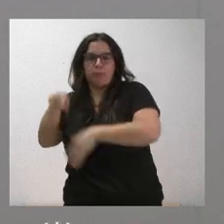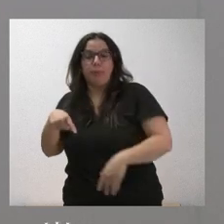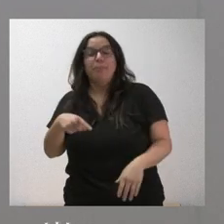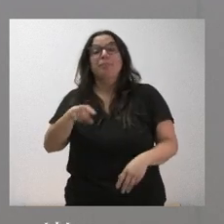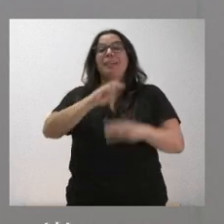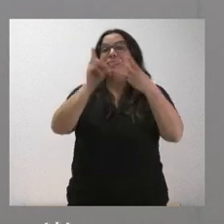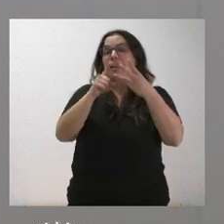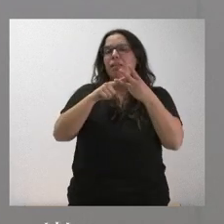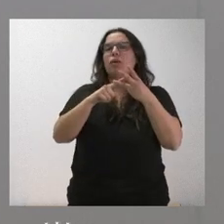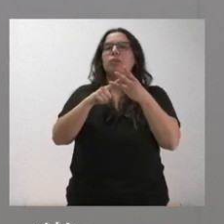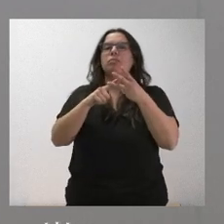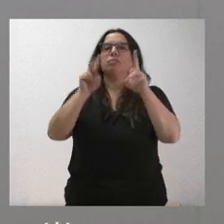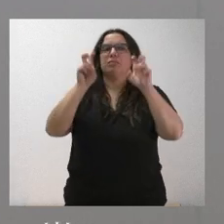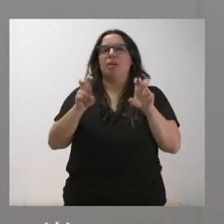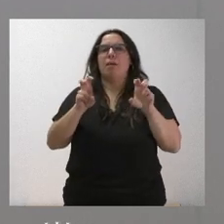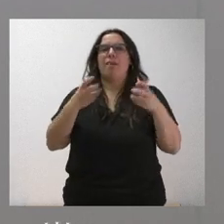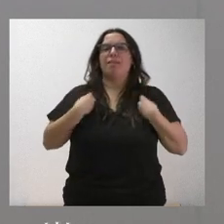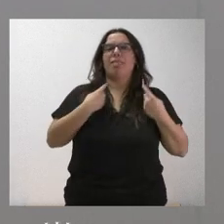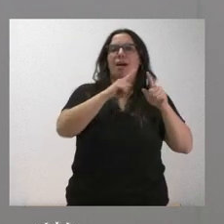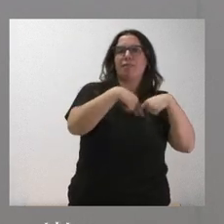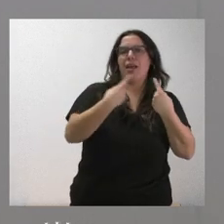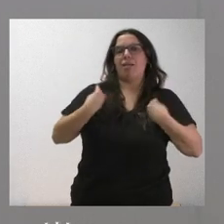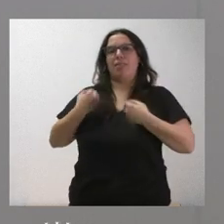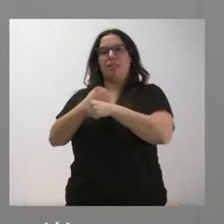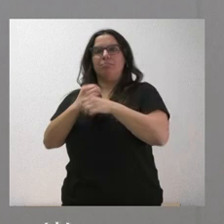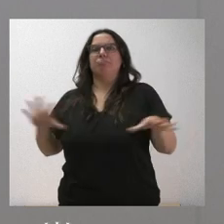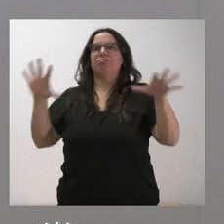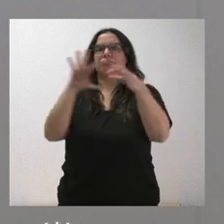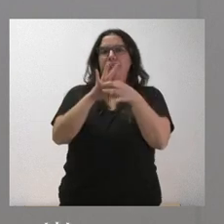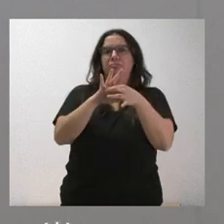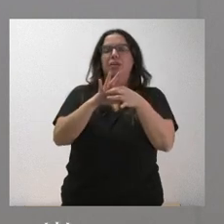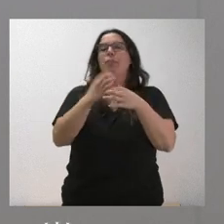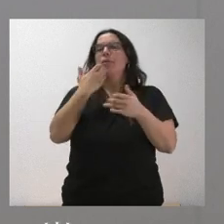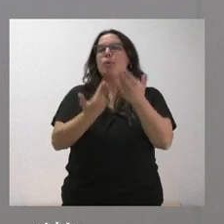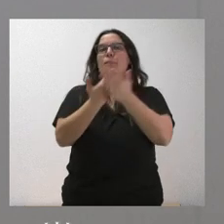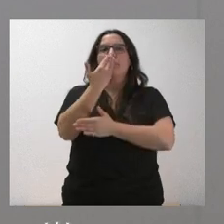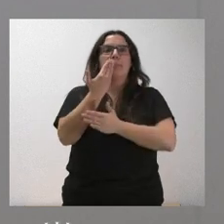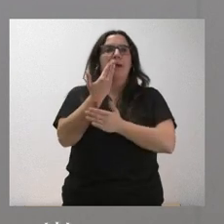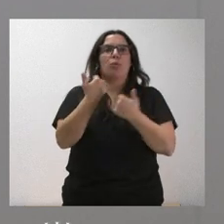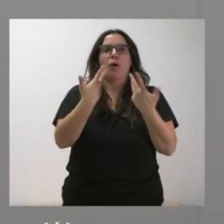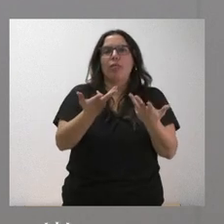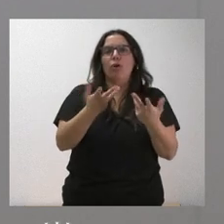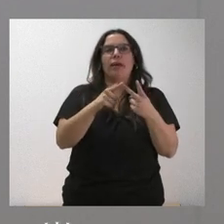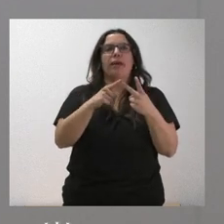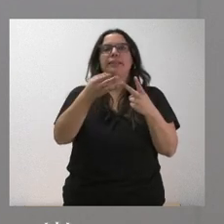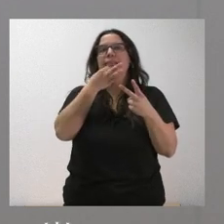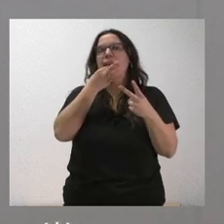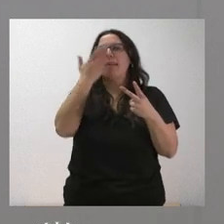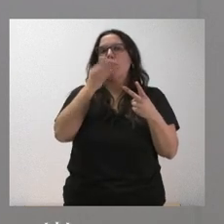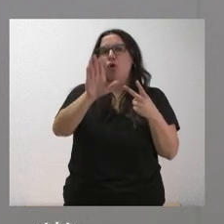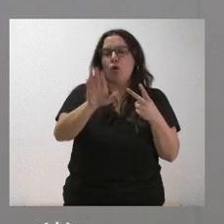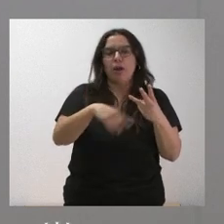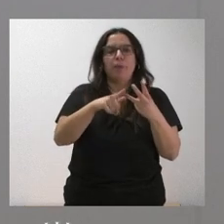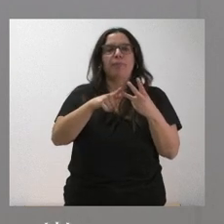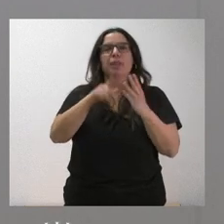conciliación de la vida laboral y familiar qué incluimos aquí pues el programa madrugadores tardes en el cole el programa crecemos o también